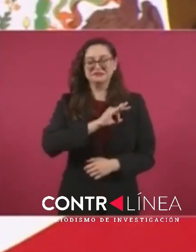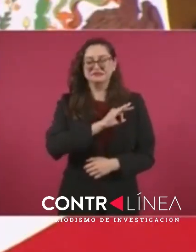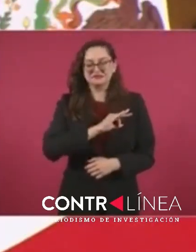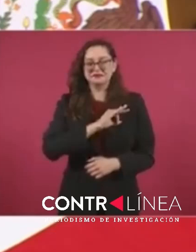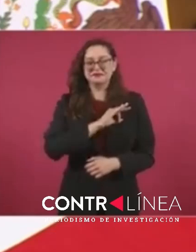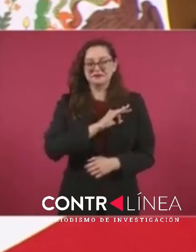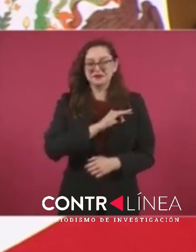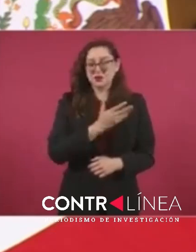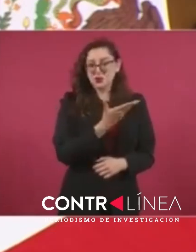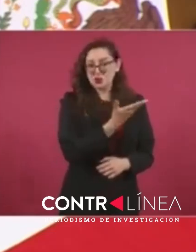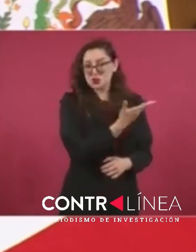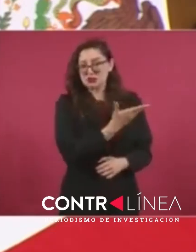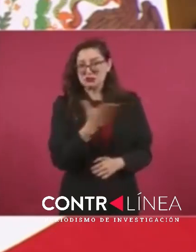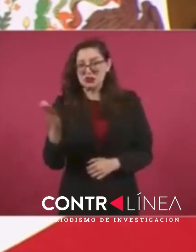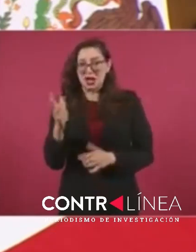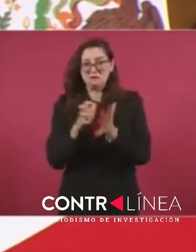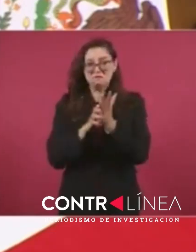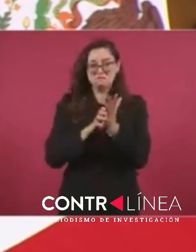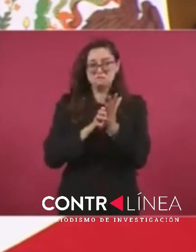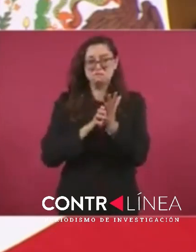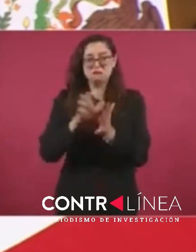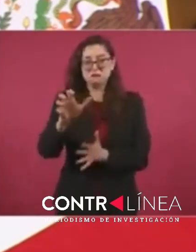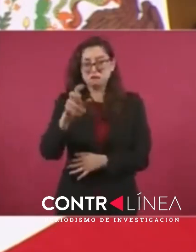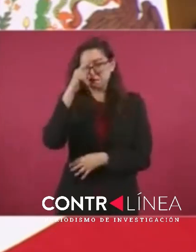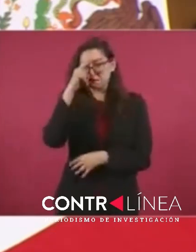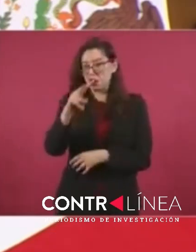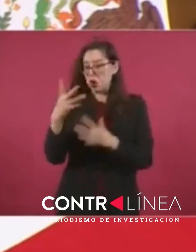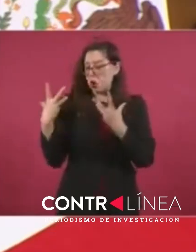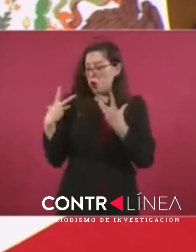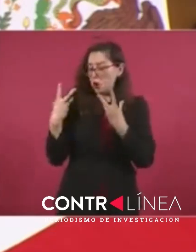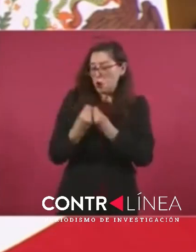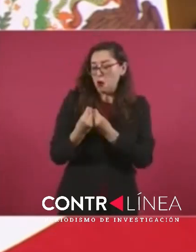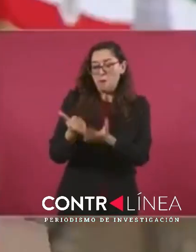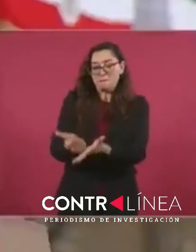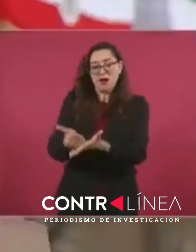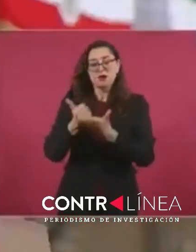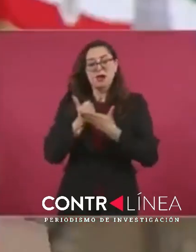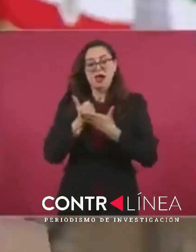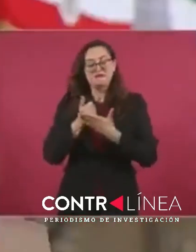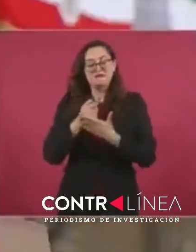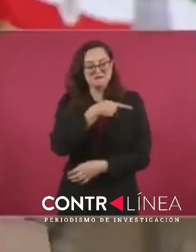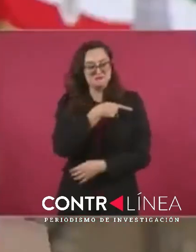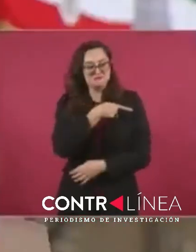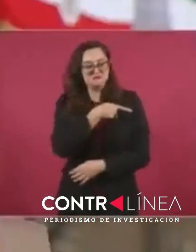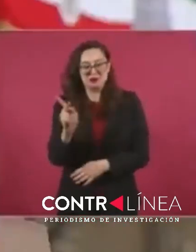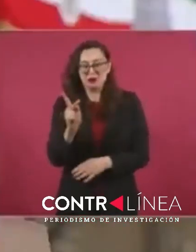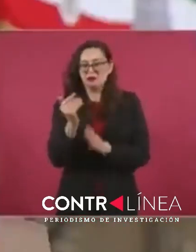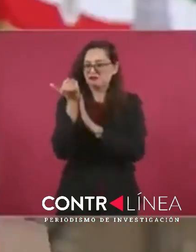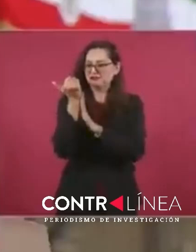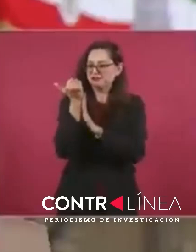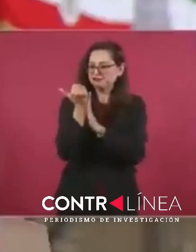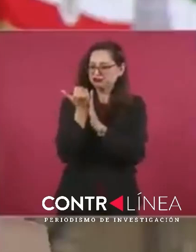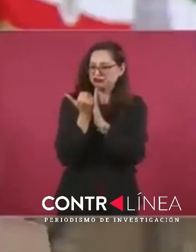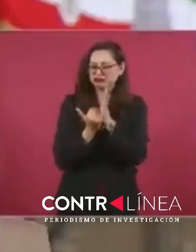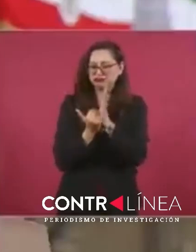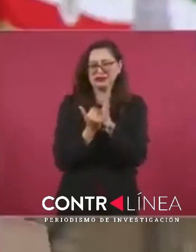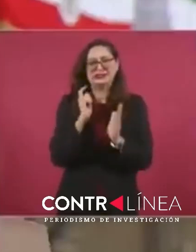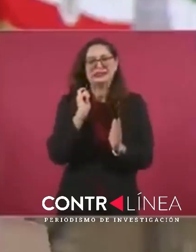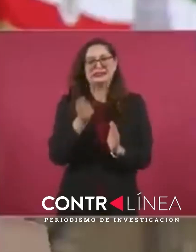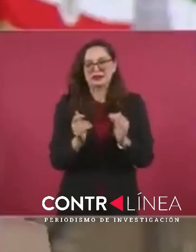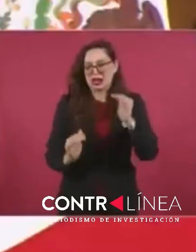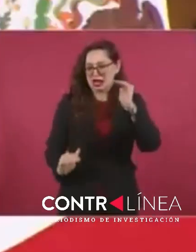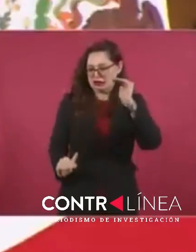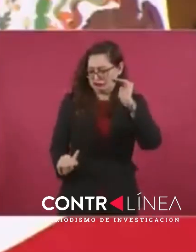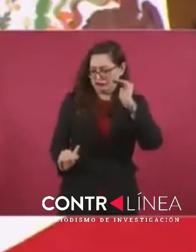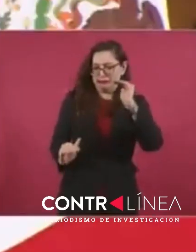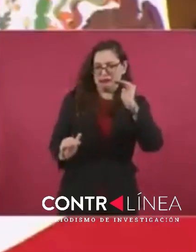de millones de mexicanos, reducir la pobreza y la desigualdad en el país. Me voy